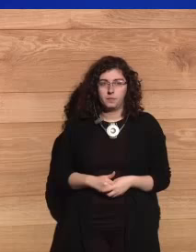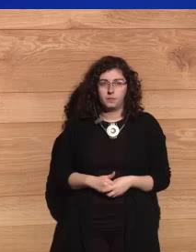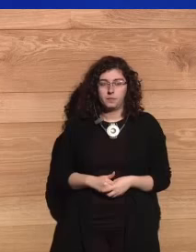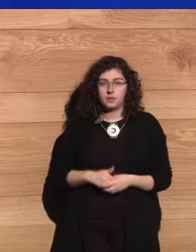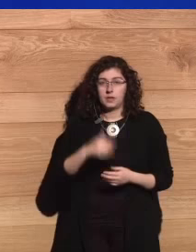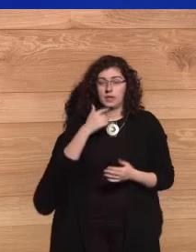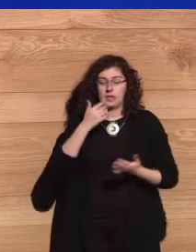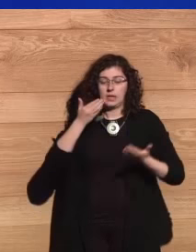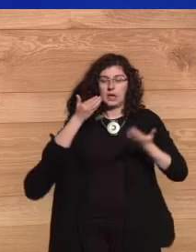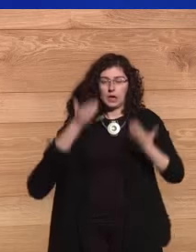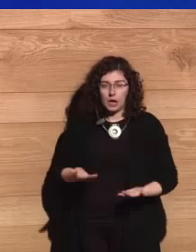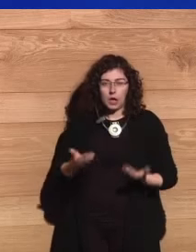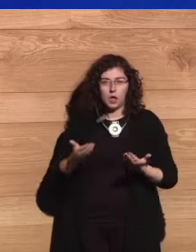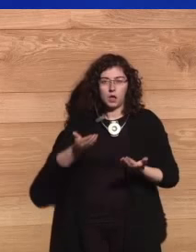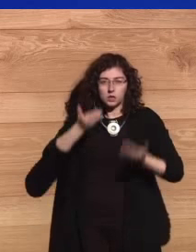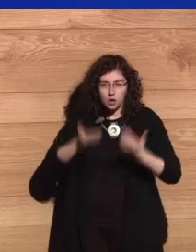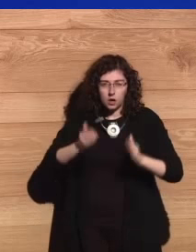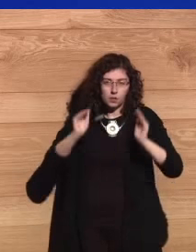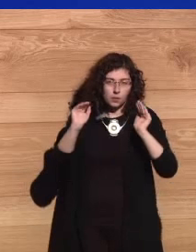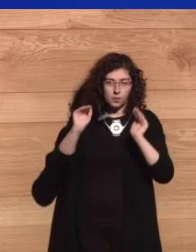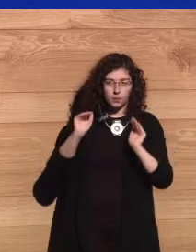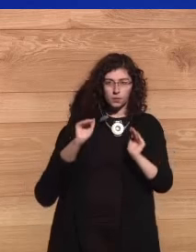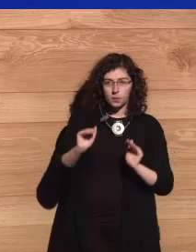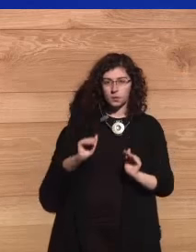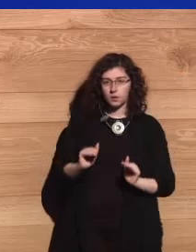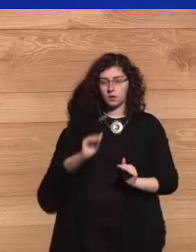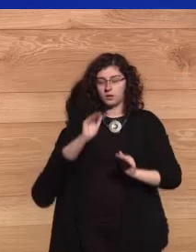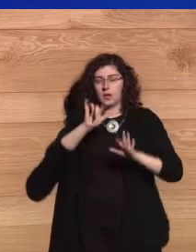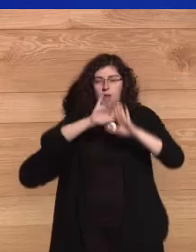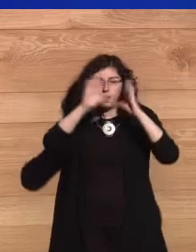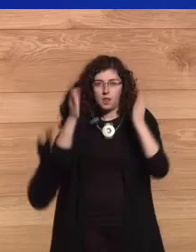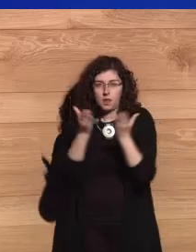disminuye la carga que pesa sobre la ecoesfera.